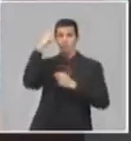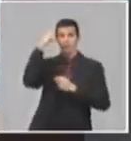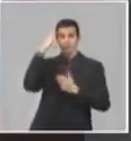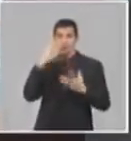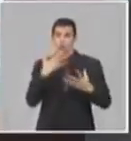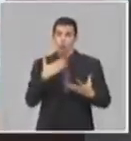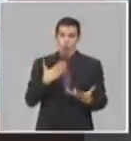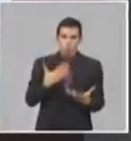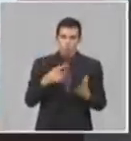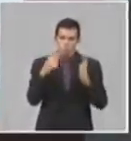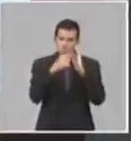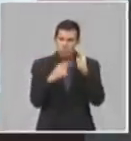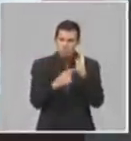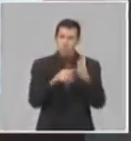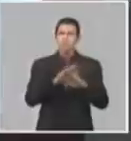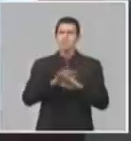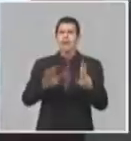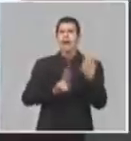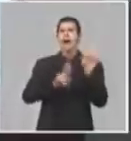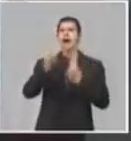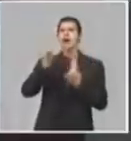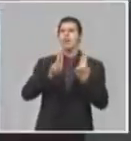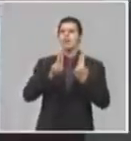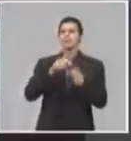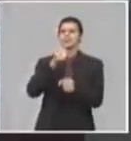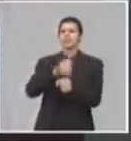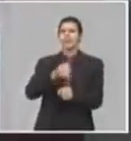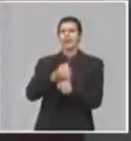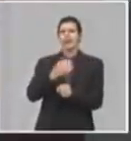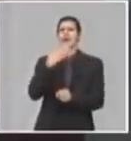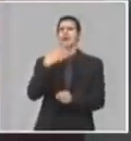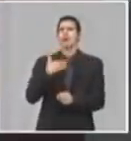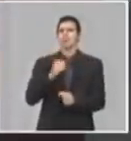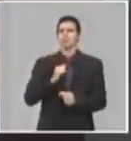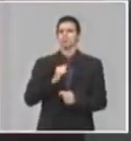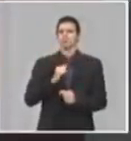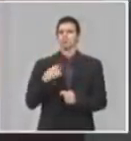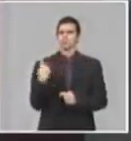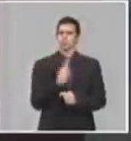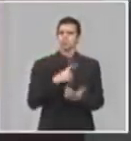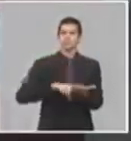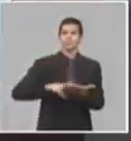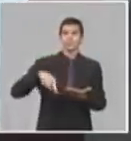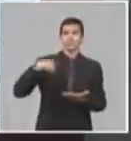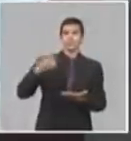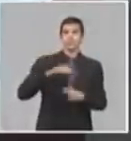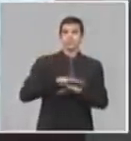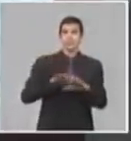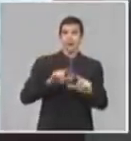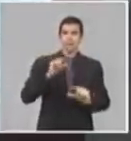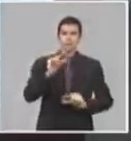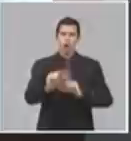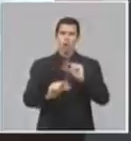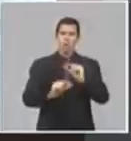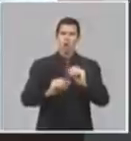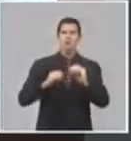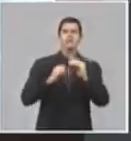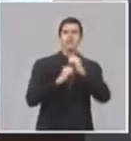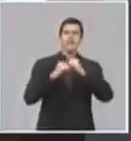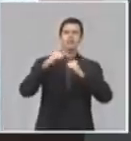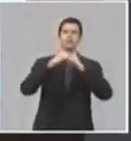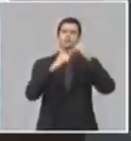que ya aprobamos en el Buró Político y que vamos a llevar al Consejo de Ministros la próxima semana. Y una estrategia